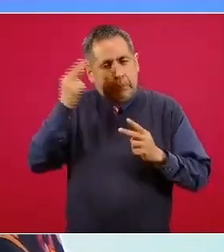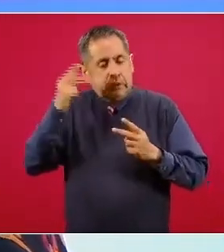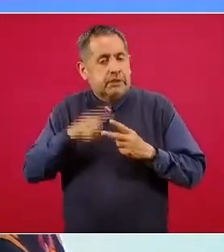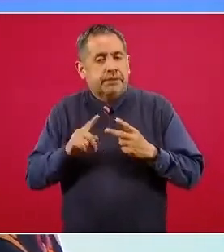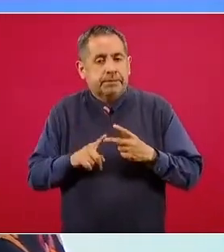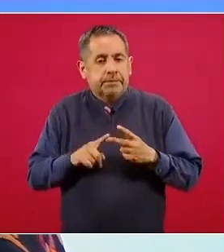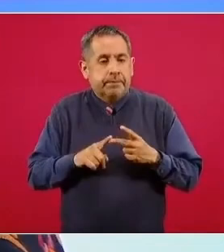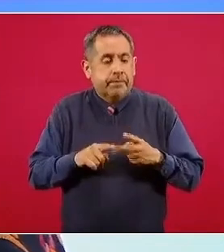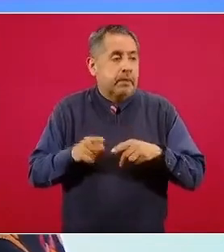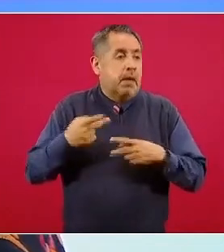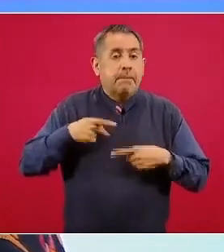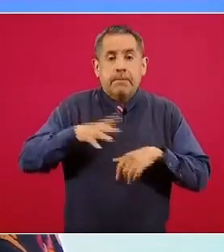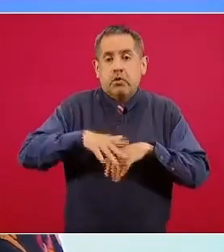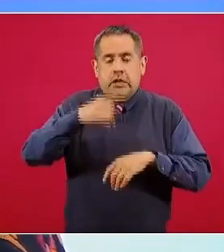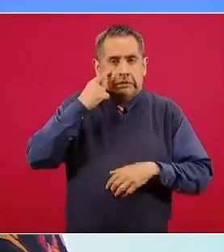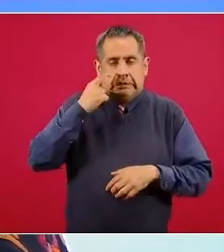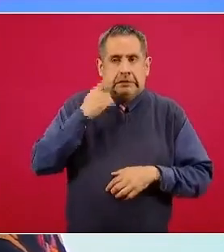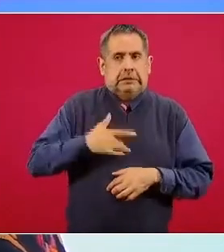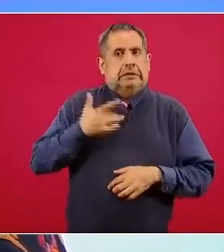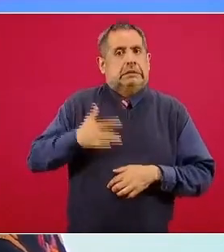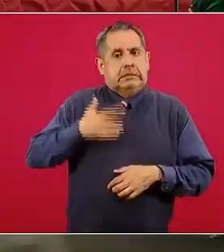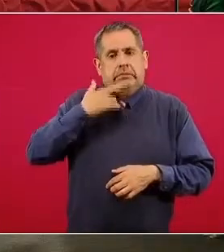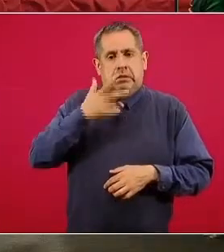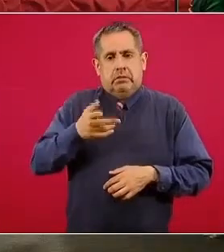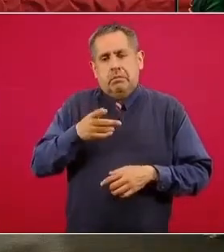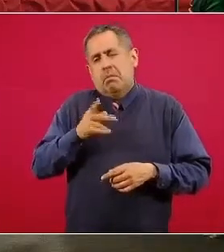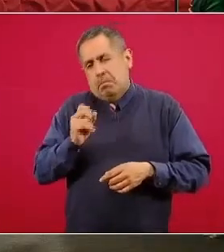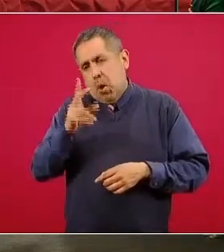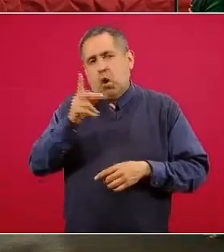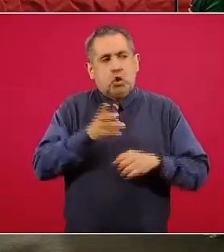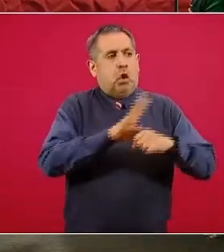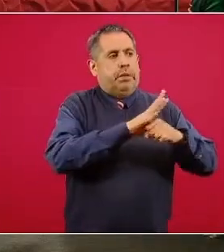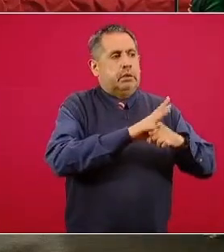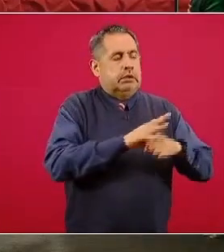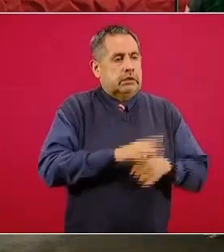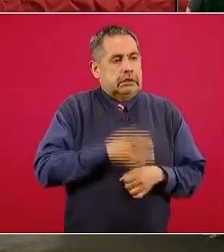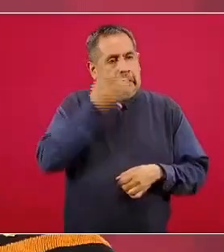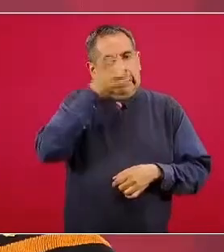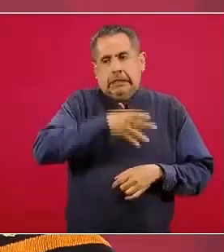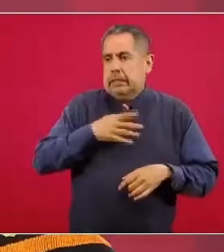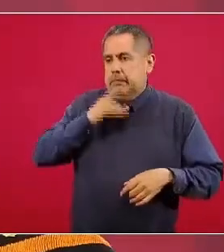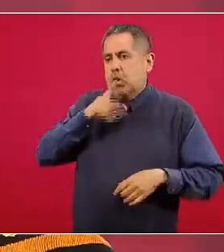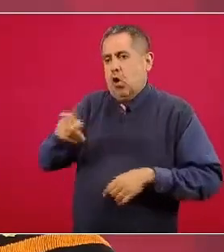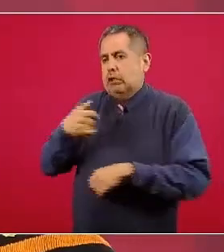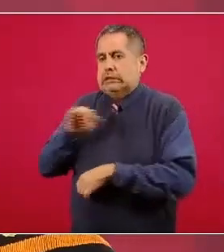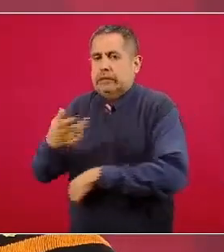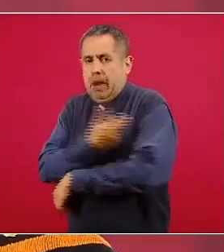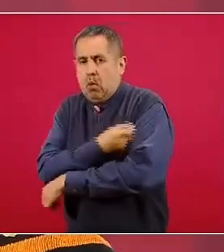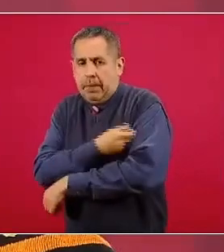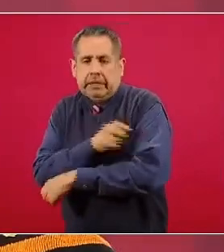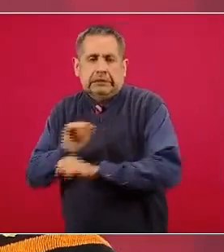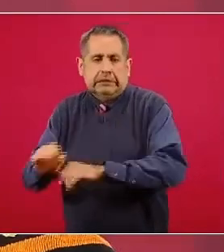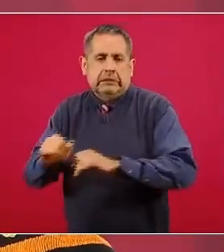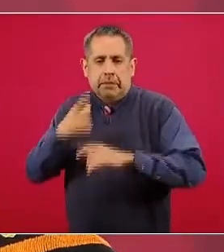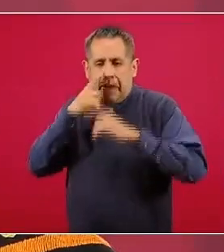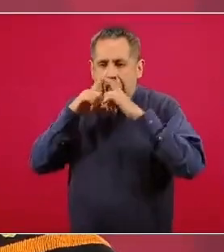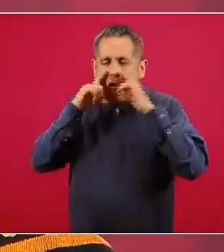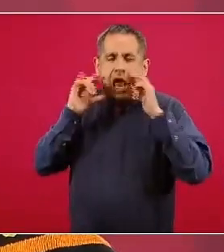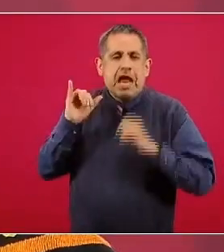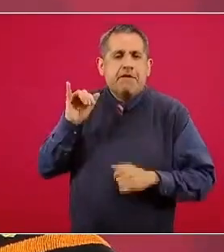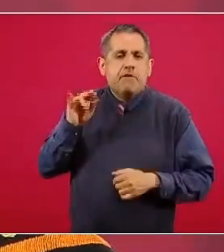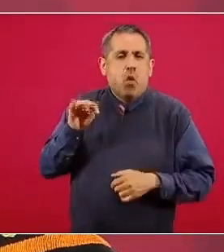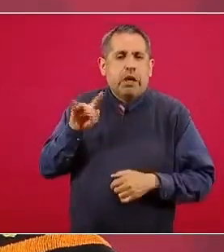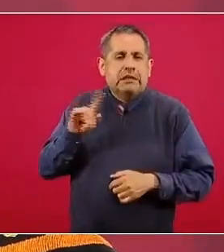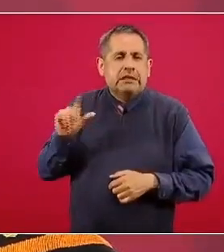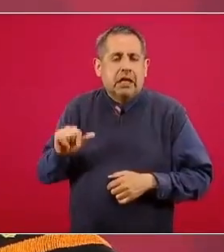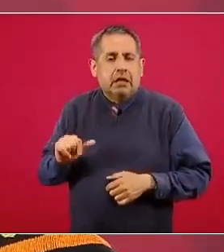que hay mucho más conciencia en la población por la situación que hemos vivido por COVID. Entonces, la población